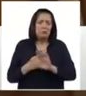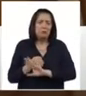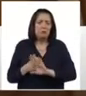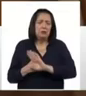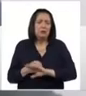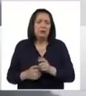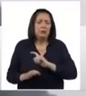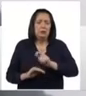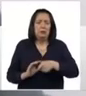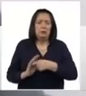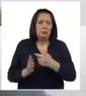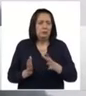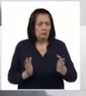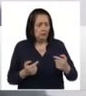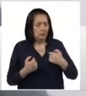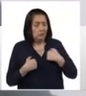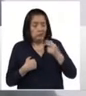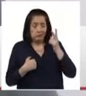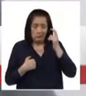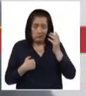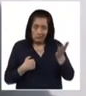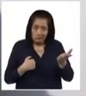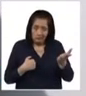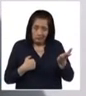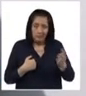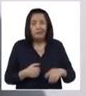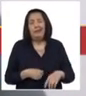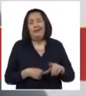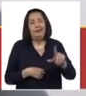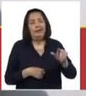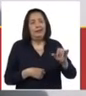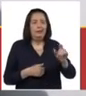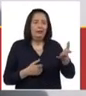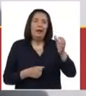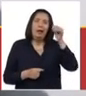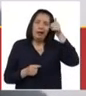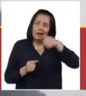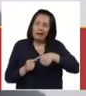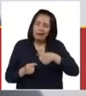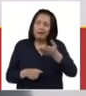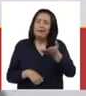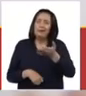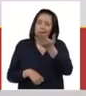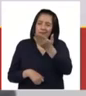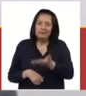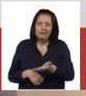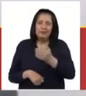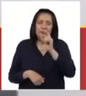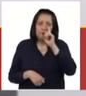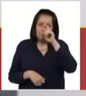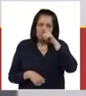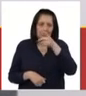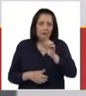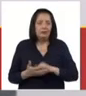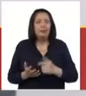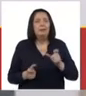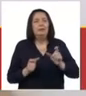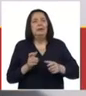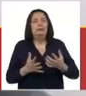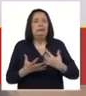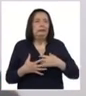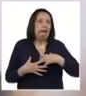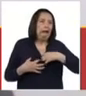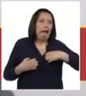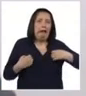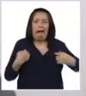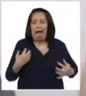corruptos y mafiosos. Yo cuando escucho al señor Lescano me hace pues recordar al señor Toledo. Gente que se rasga las